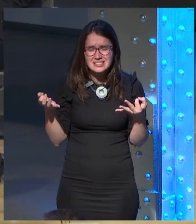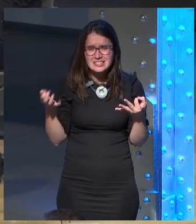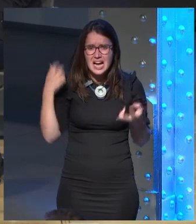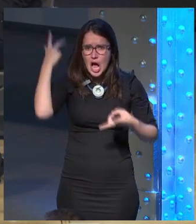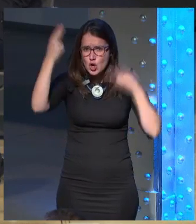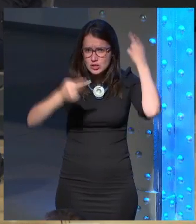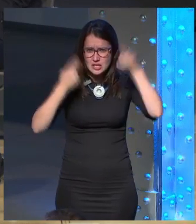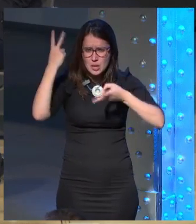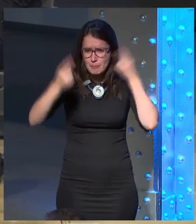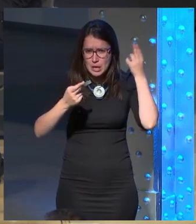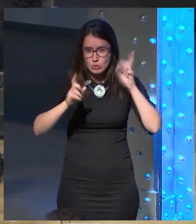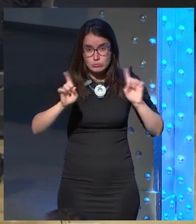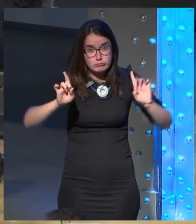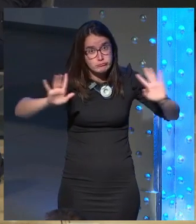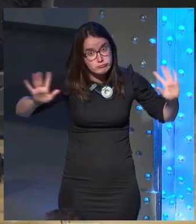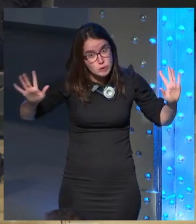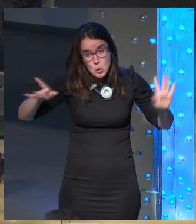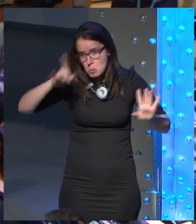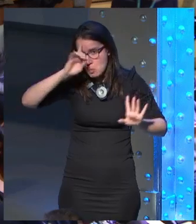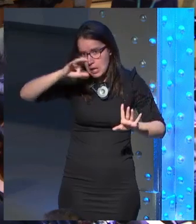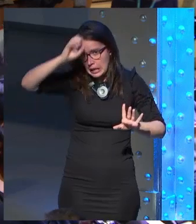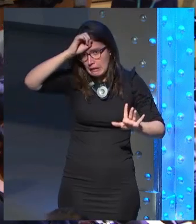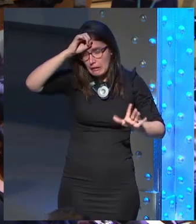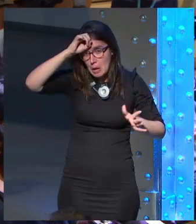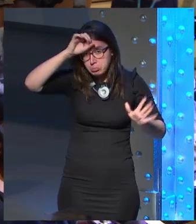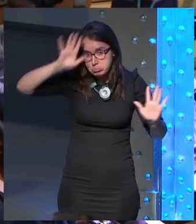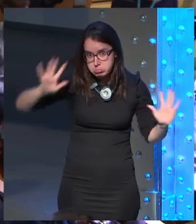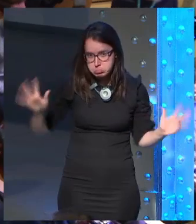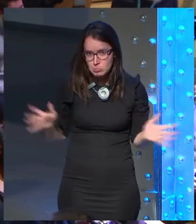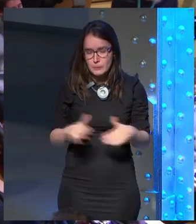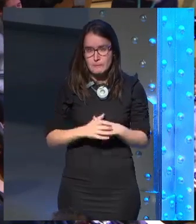A cortarse el pelo. No sé nada de eso. No tengo ni idea de lo que me estás hablando.